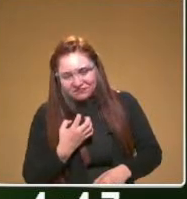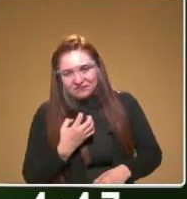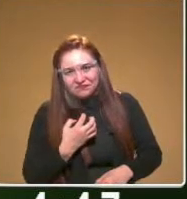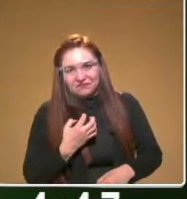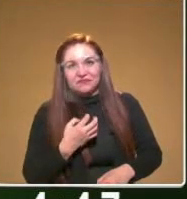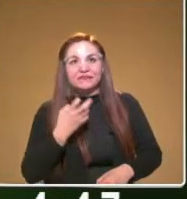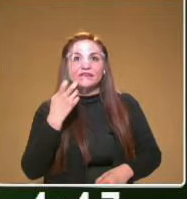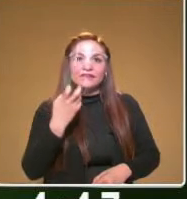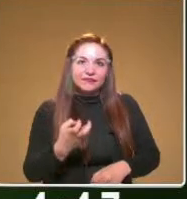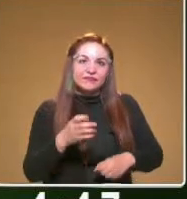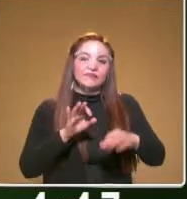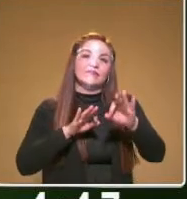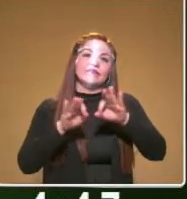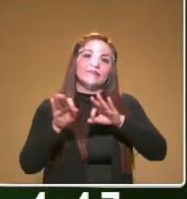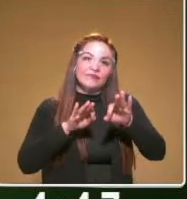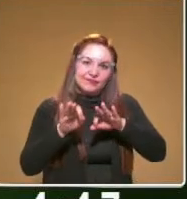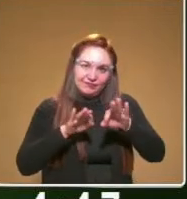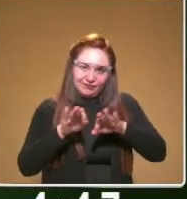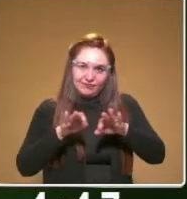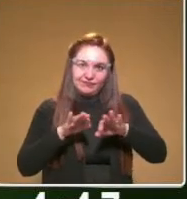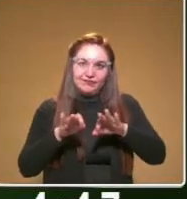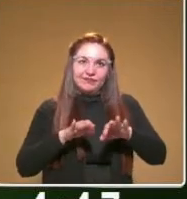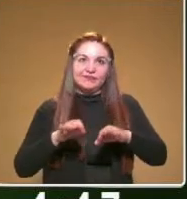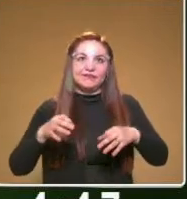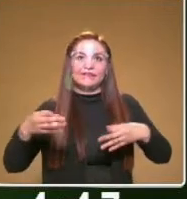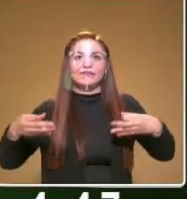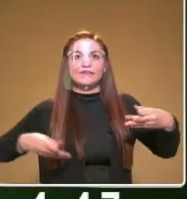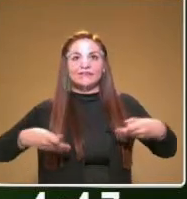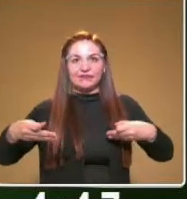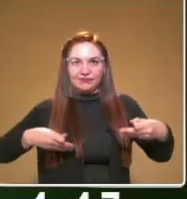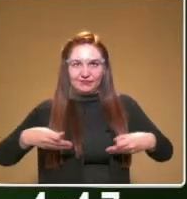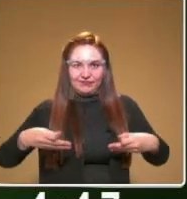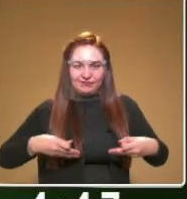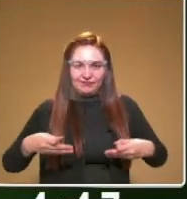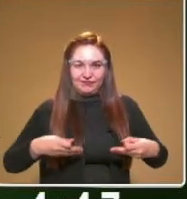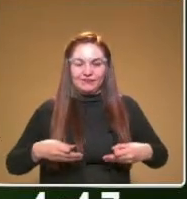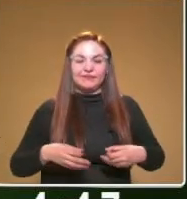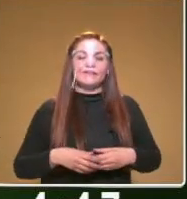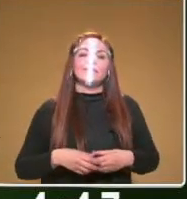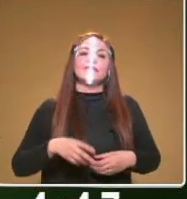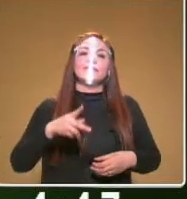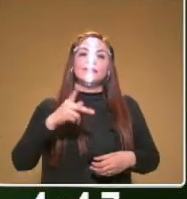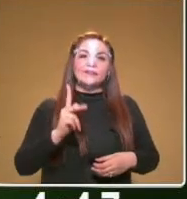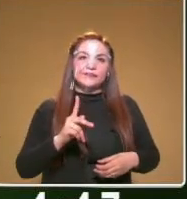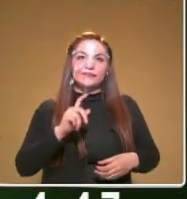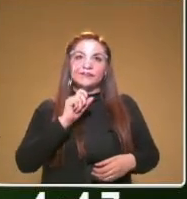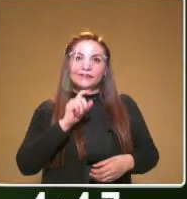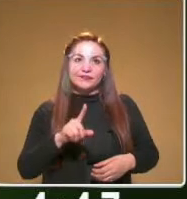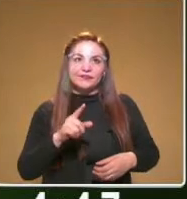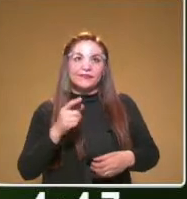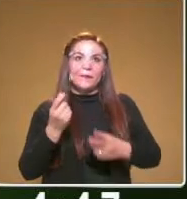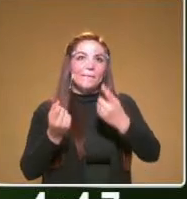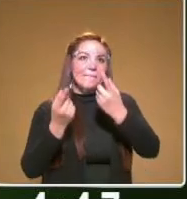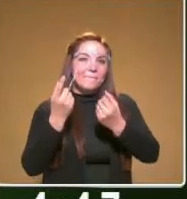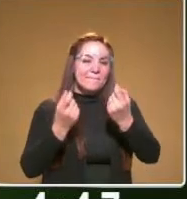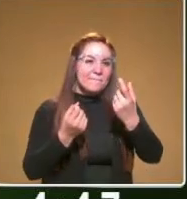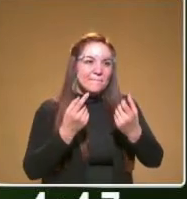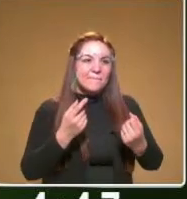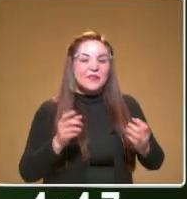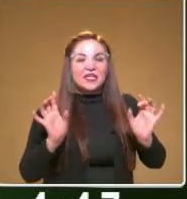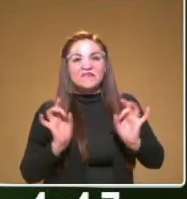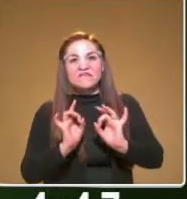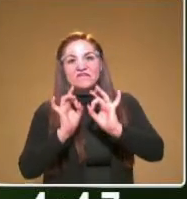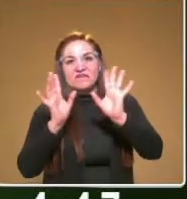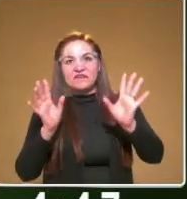vamos a estar trabajando en la obra de teatro, ¿verdad? La tragedia. Sin embargo, alguna tragedia puede ser, maestra, si algún día se me